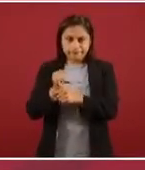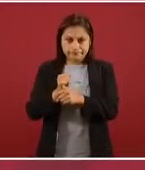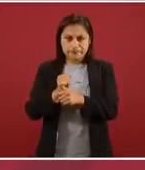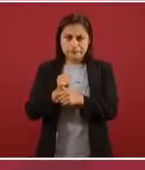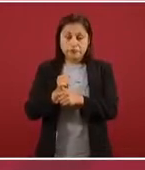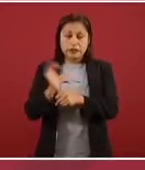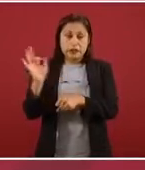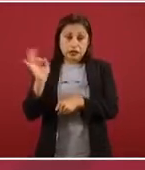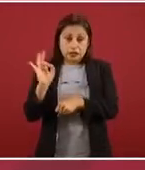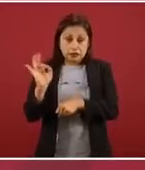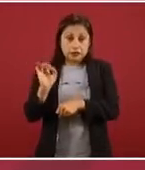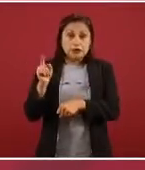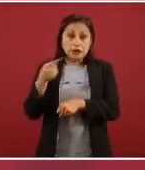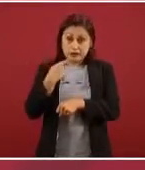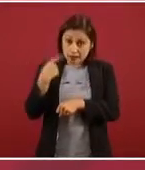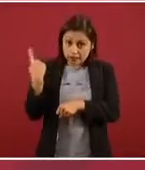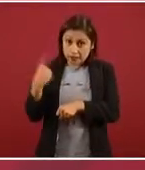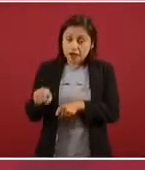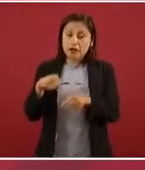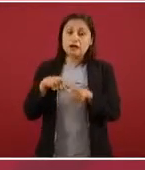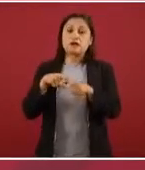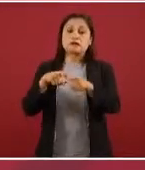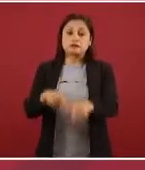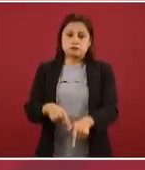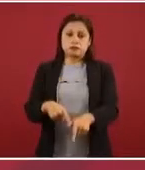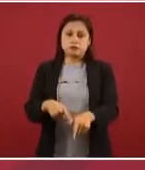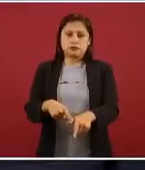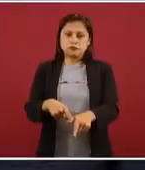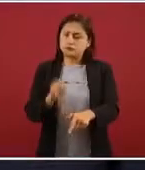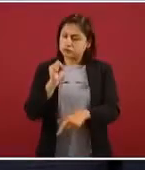procede, ¿sí? No estamos